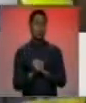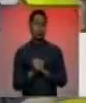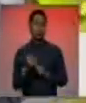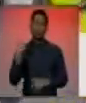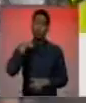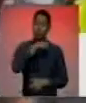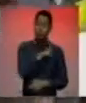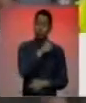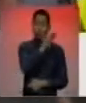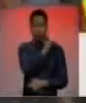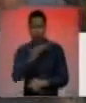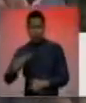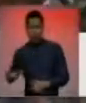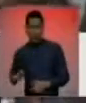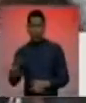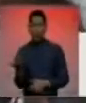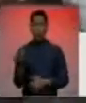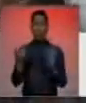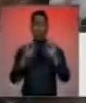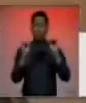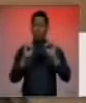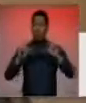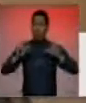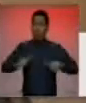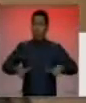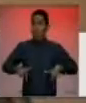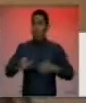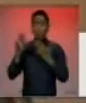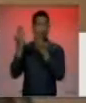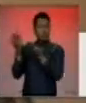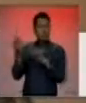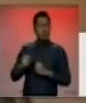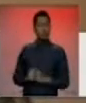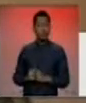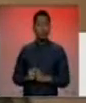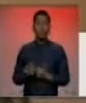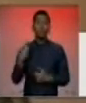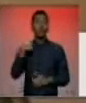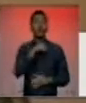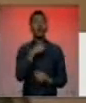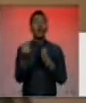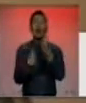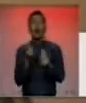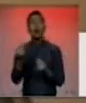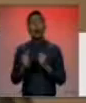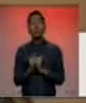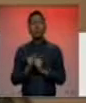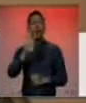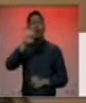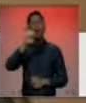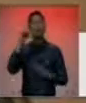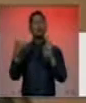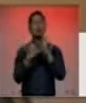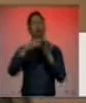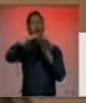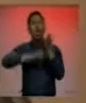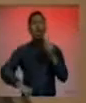un presidente de la calidad de Lenín Moreno, vamos a tener la reducción de 14 impuestos que